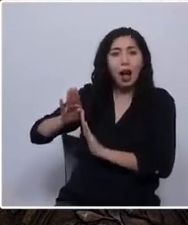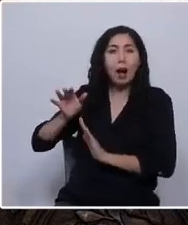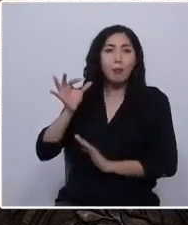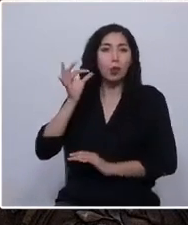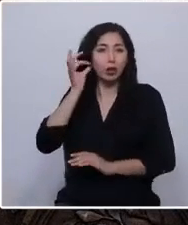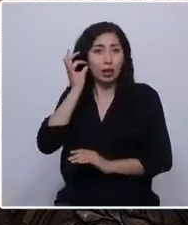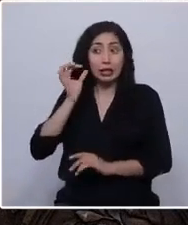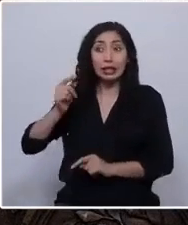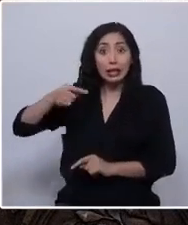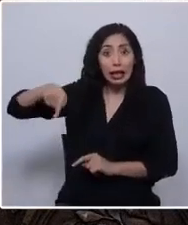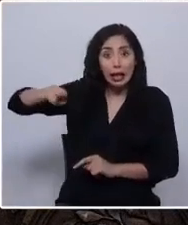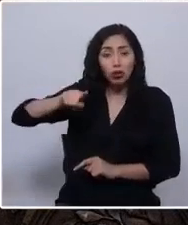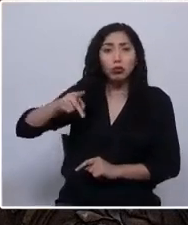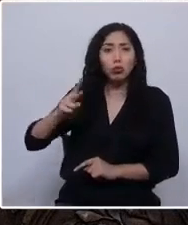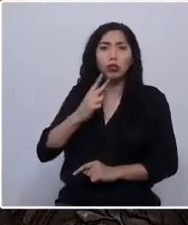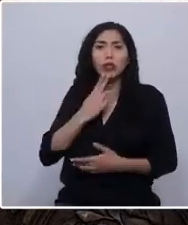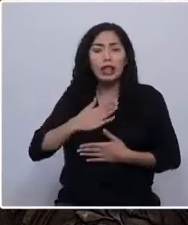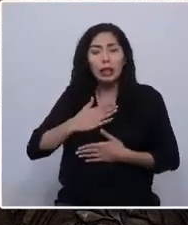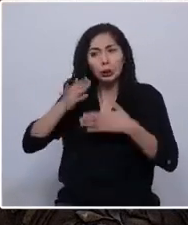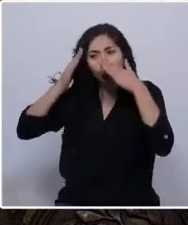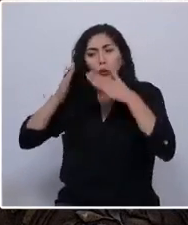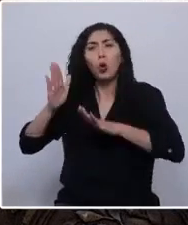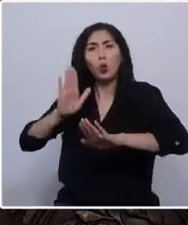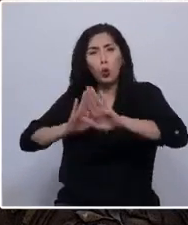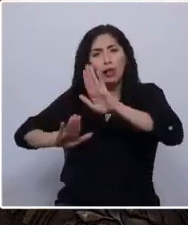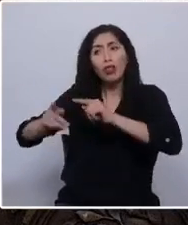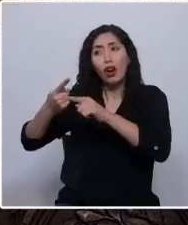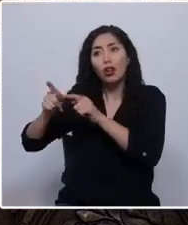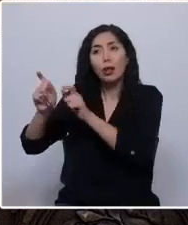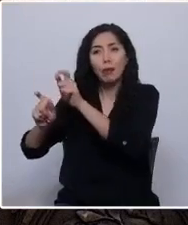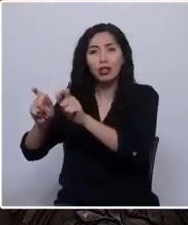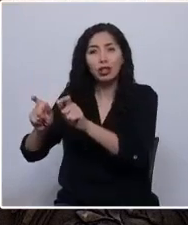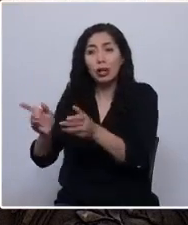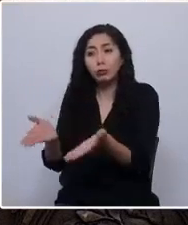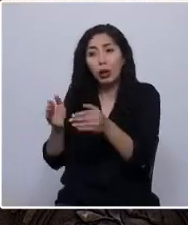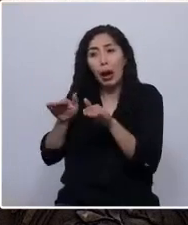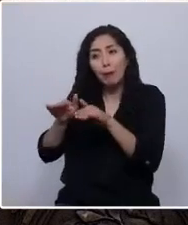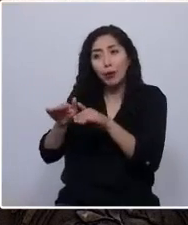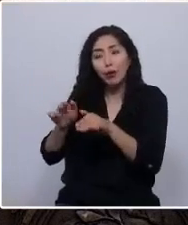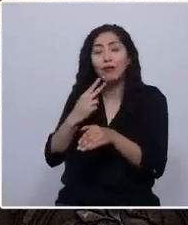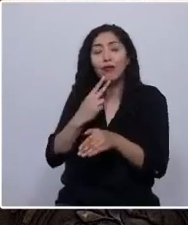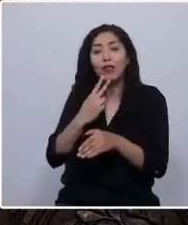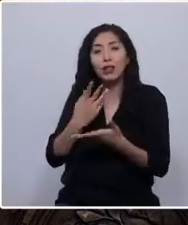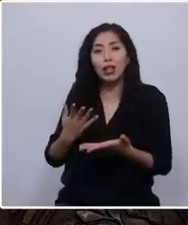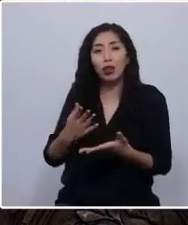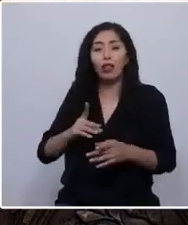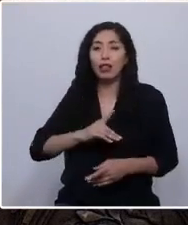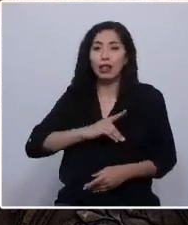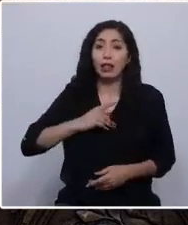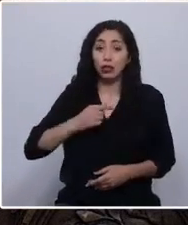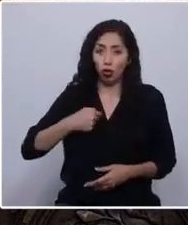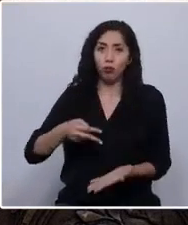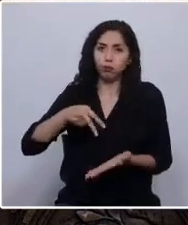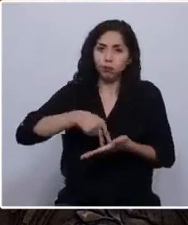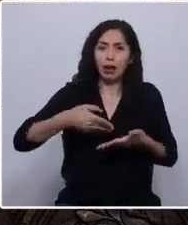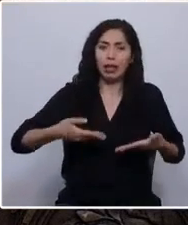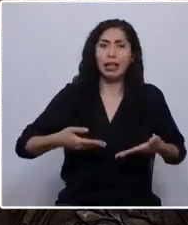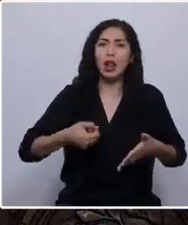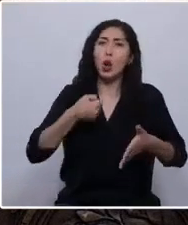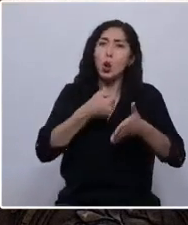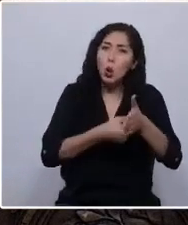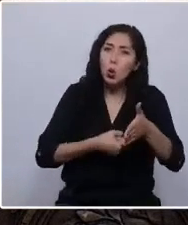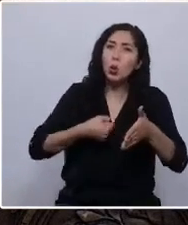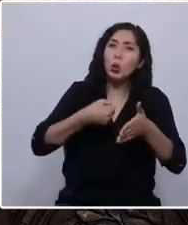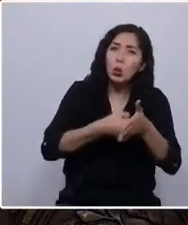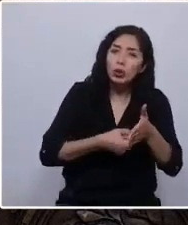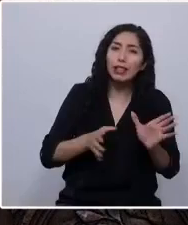vida al cuidado de otras que requieren de apoyos para vivir con dignidad. Hoy estoy aquí por la lucha que hemos dado desde la Asociación